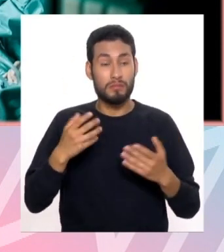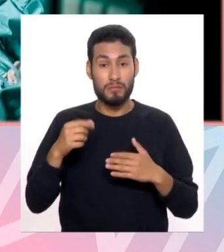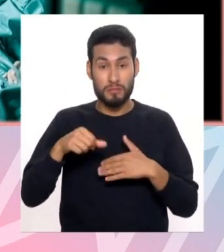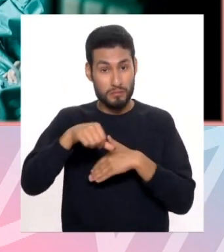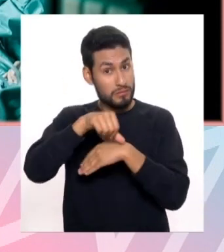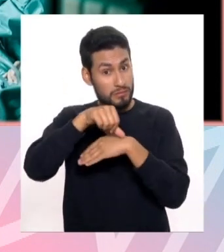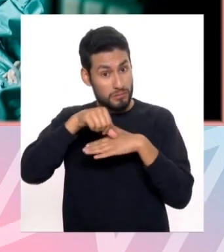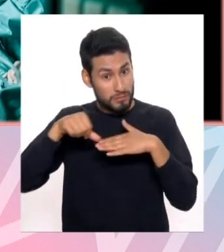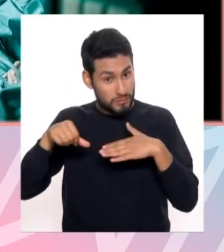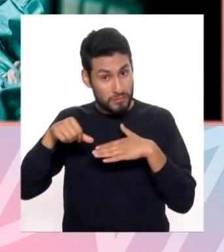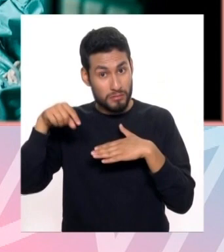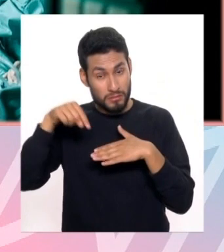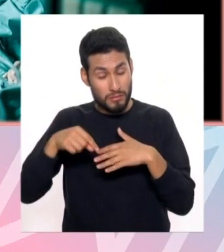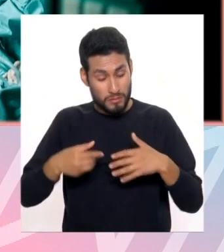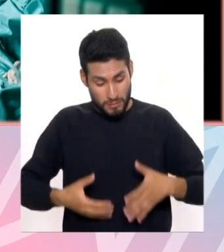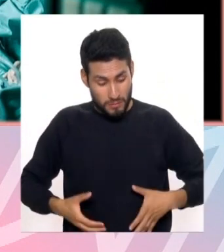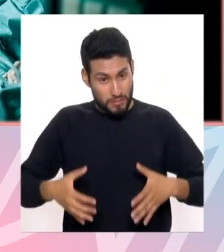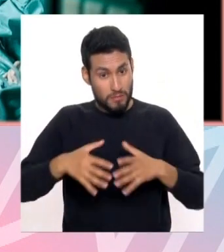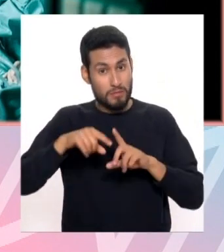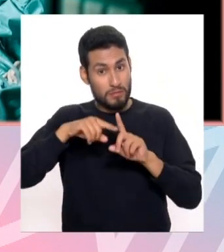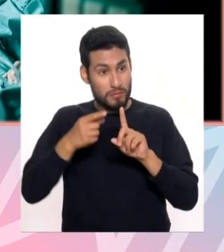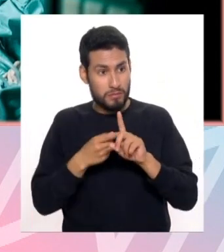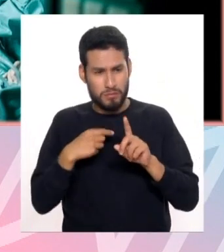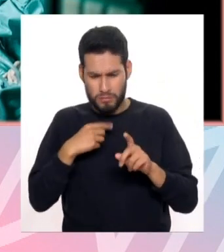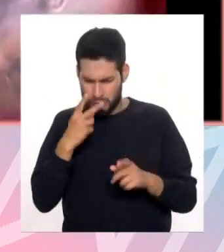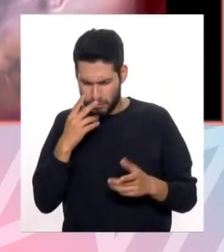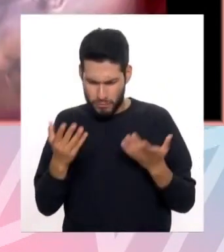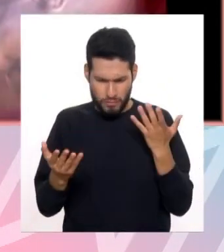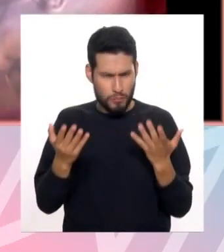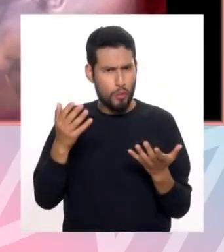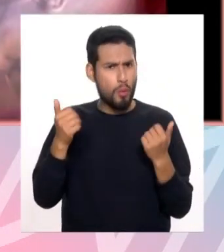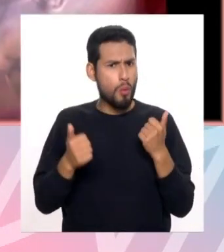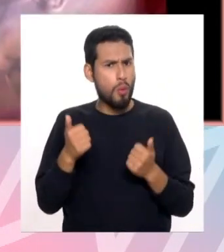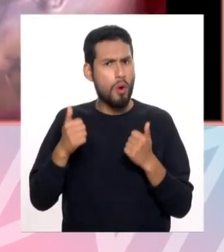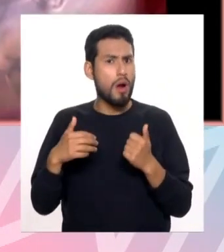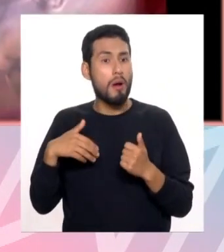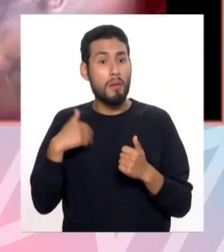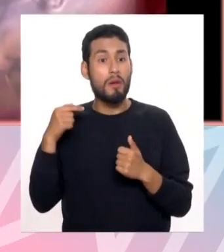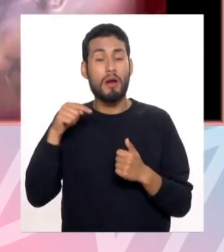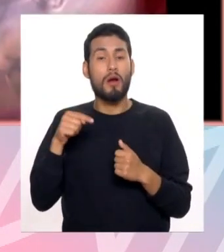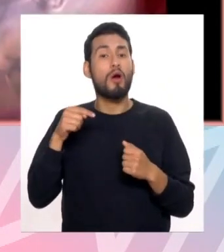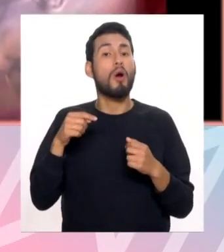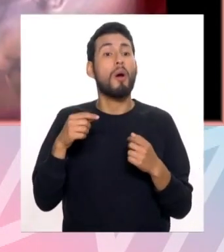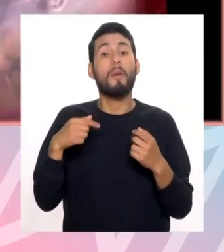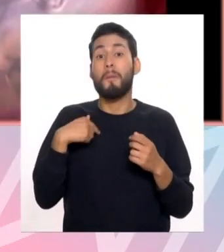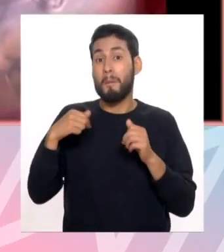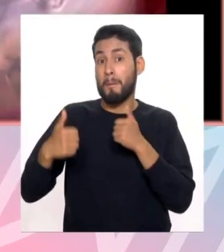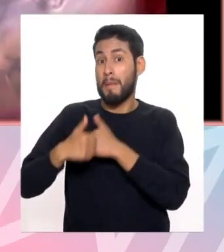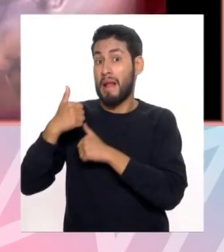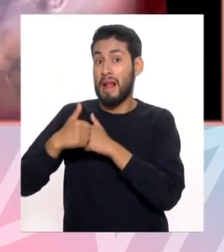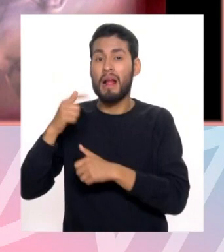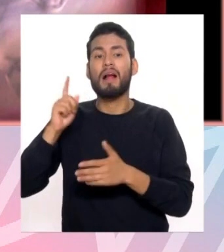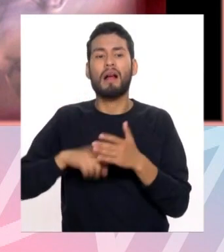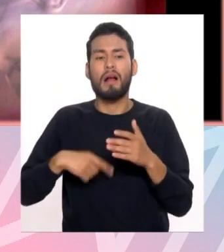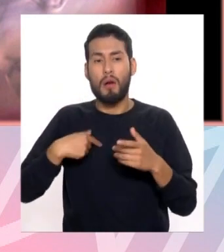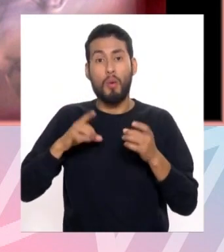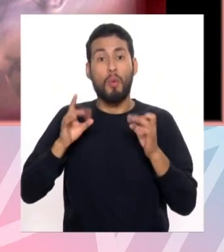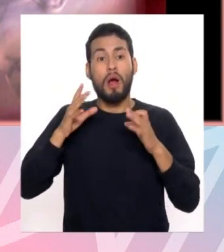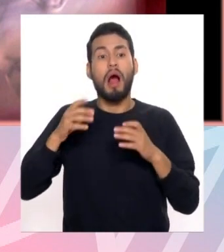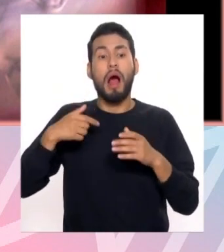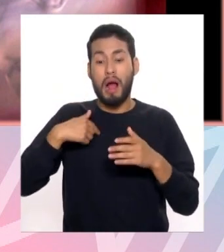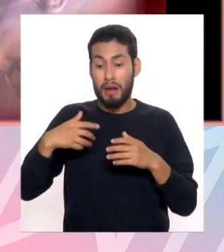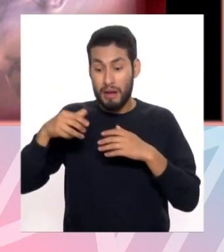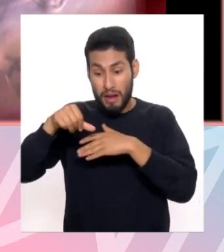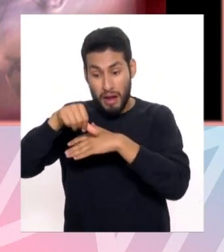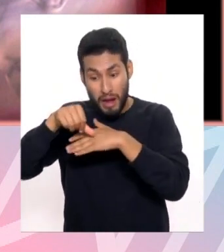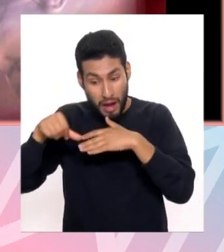cirugía fetal, siempre vamos a colocar una balanza los pros y los contras, donde el contra principal es el parto prematuro, es decir, por querer